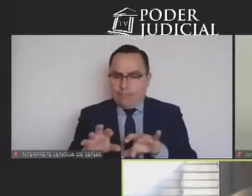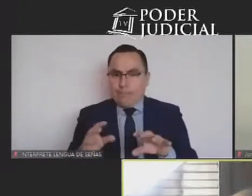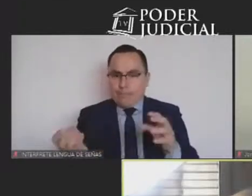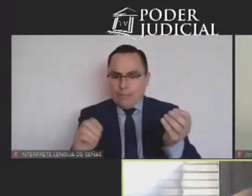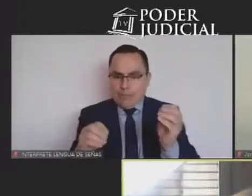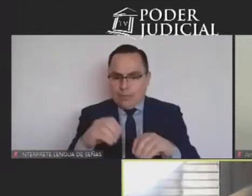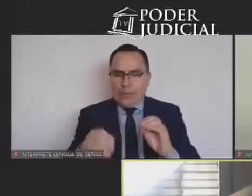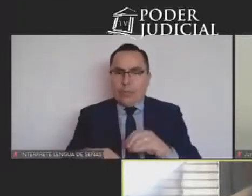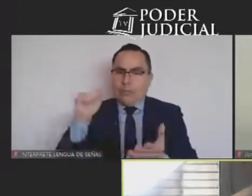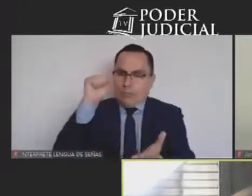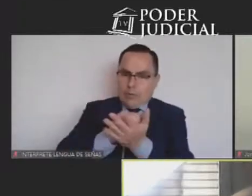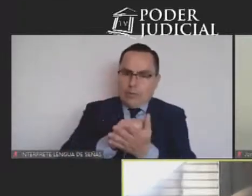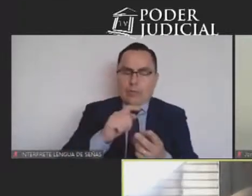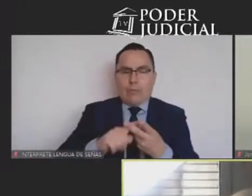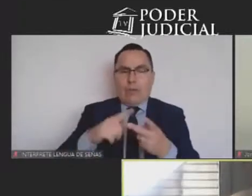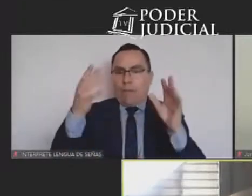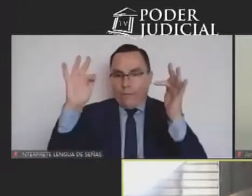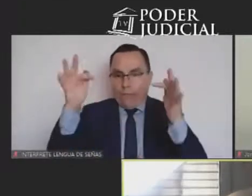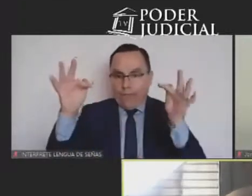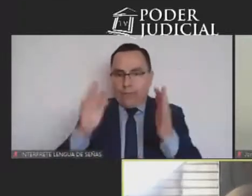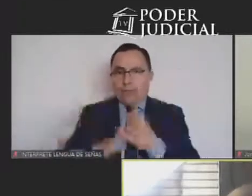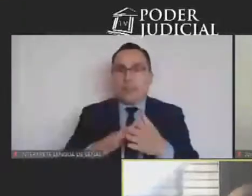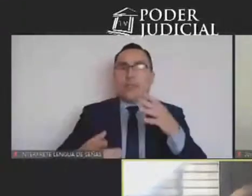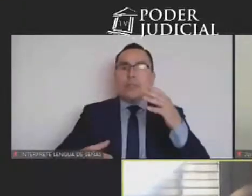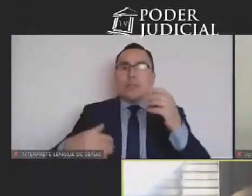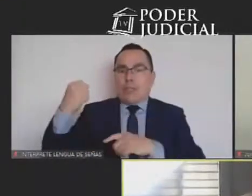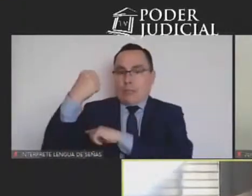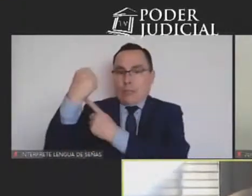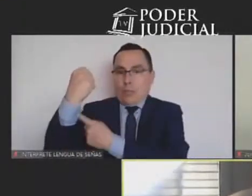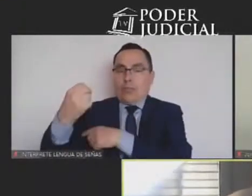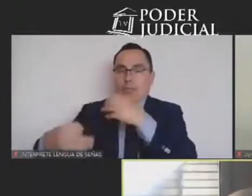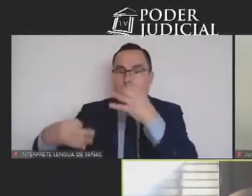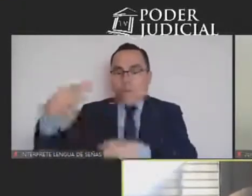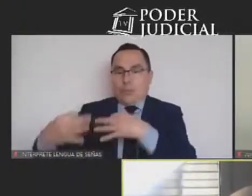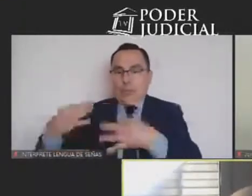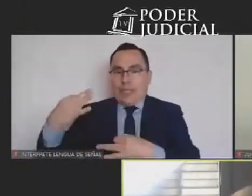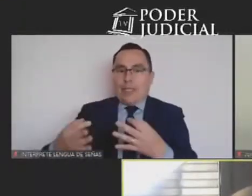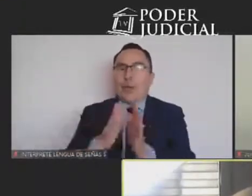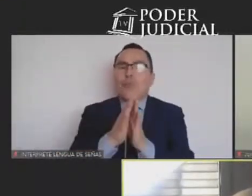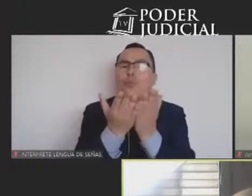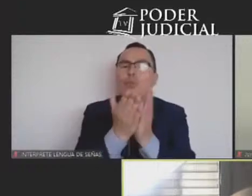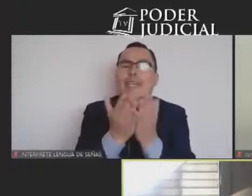y felicitaciones en el Poder Judicial. Iniciativa que busca